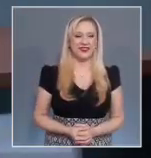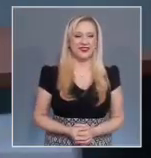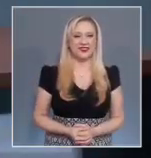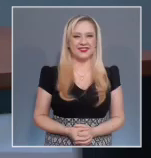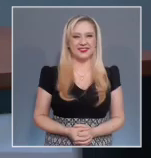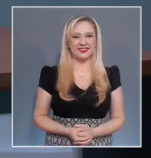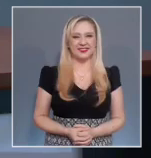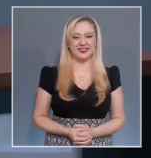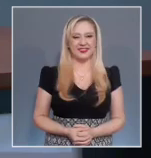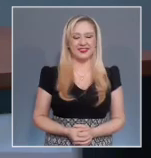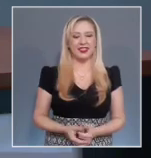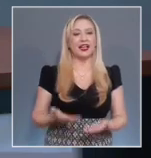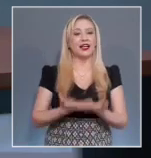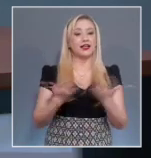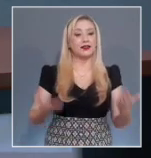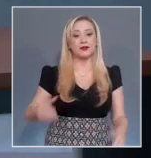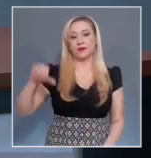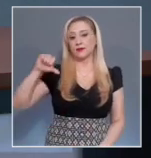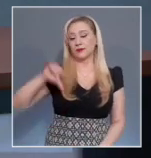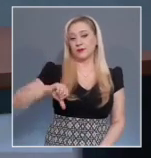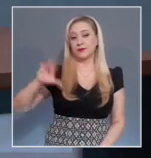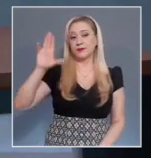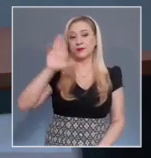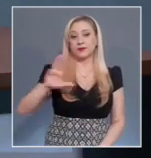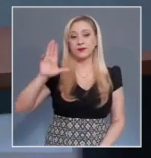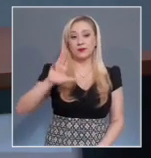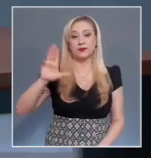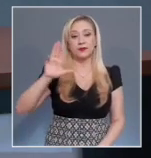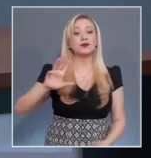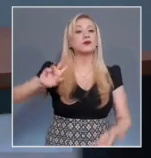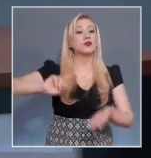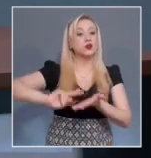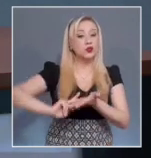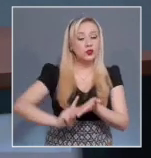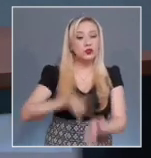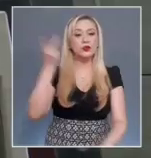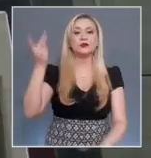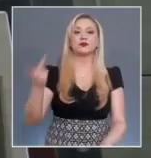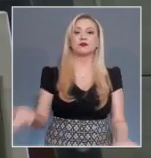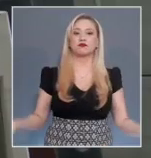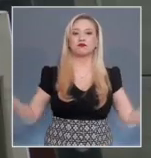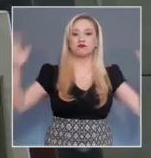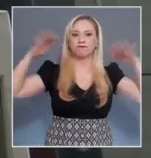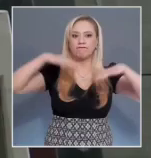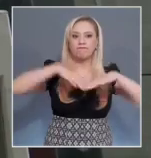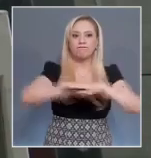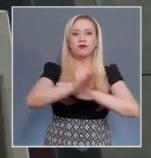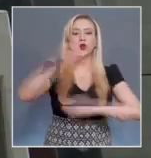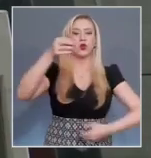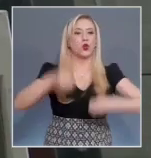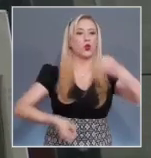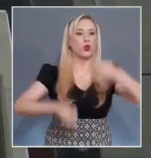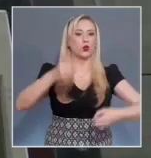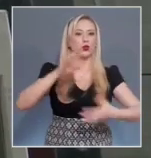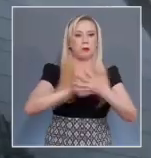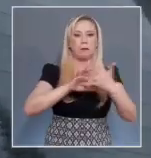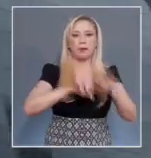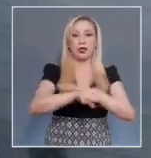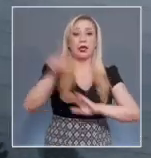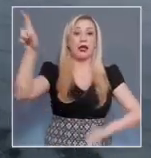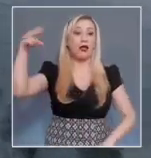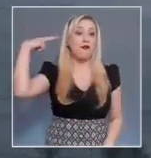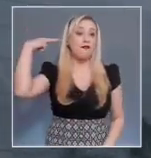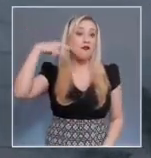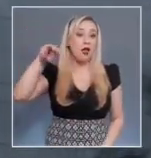Y este miércoles se reanudó la audiencia en un juzgado penal del estado de Veracruz para determinar si se vincula